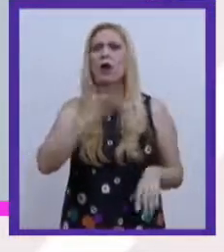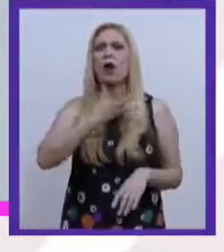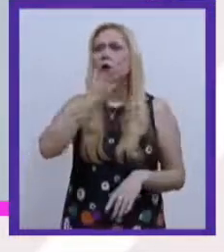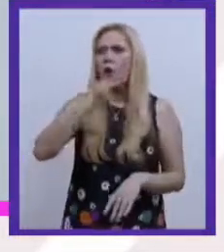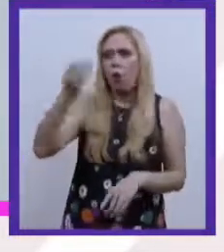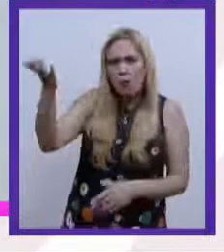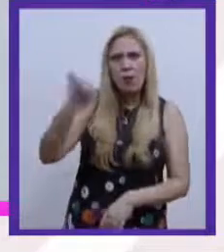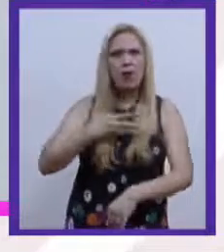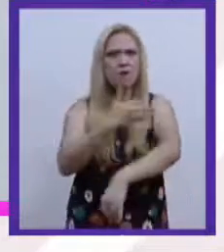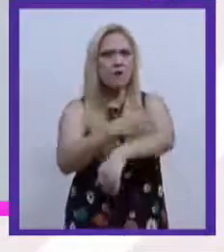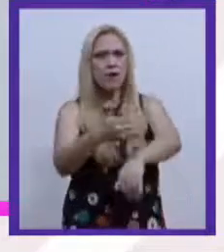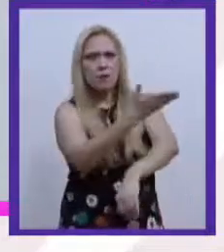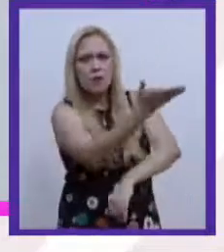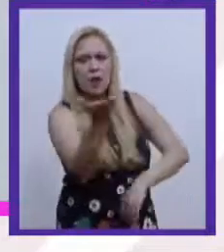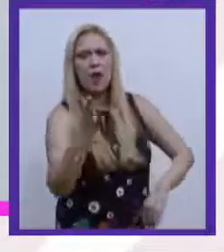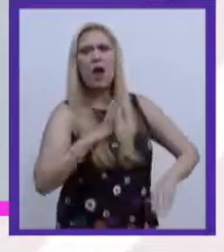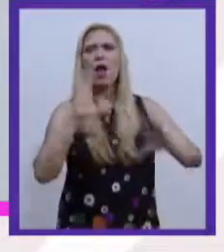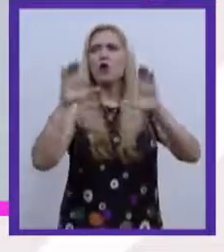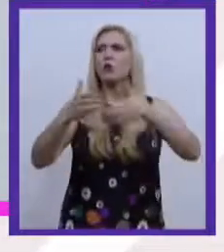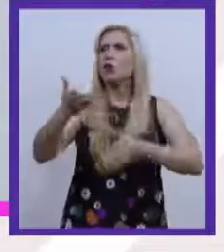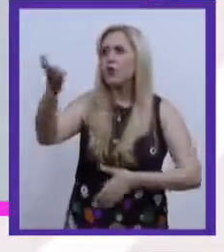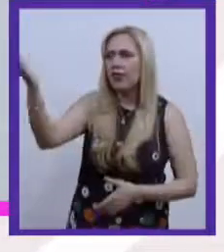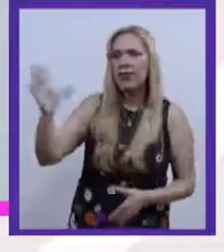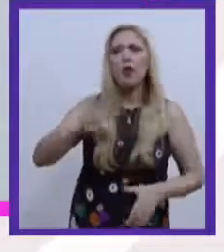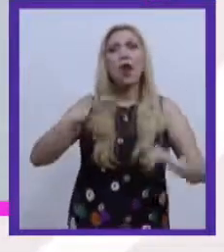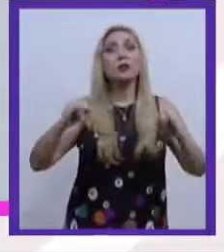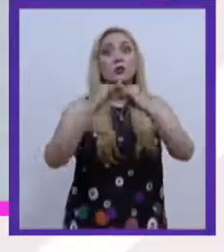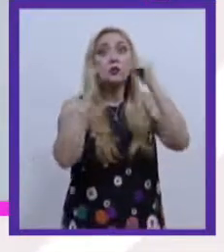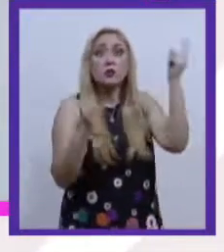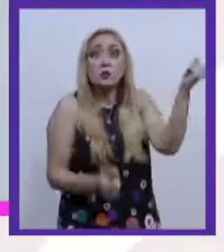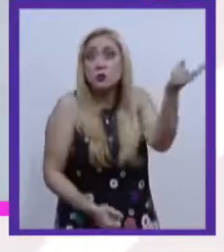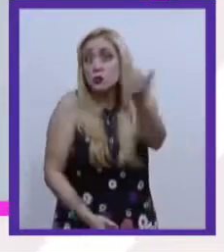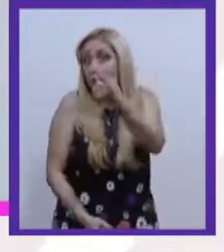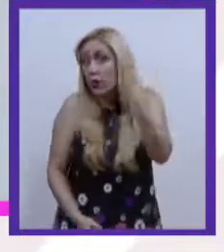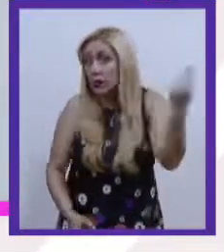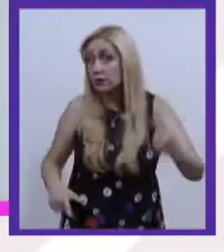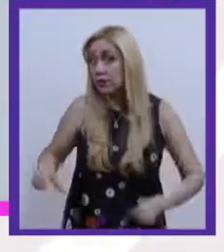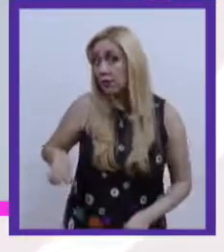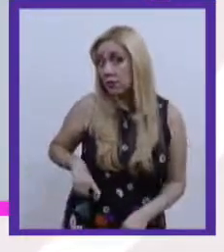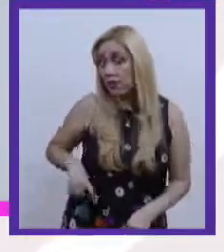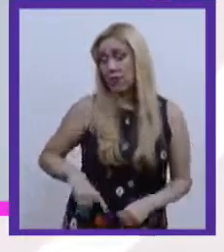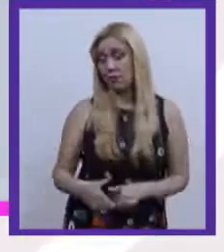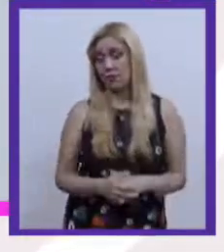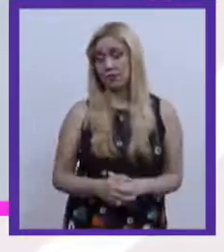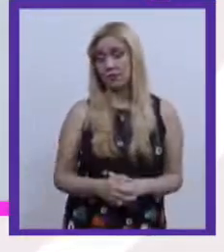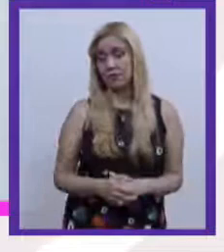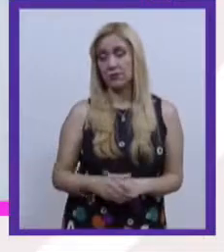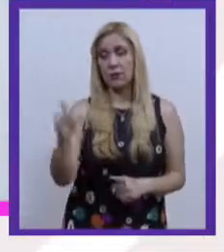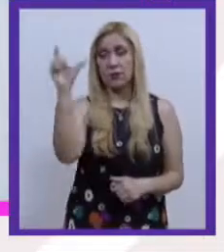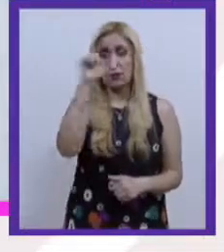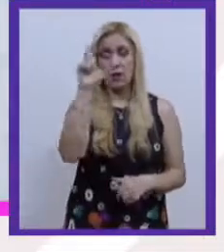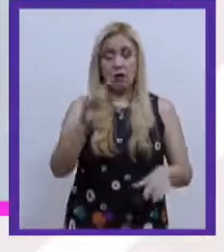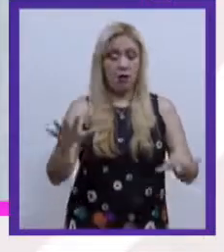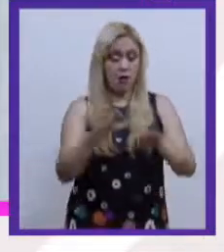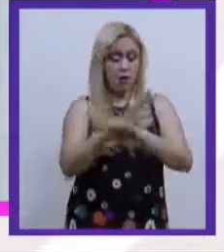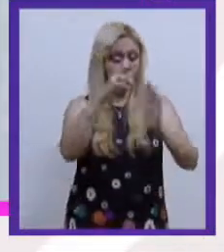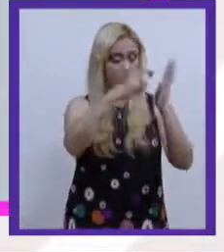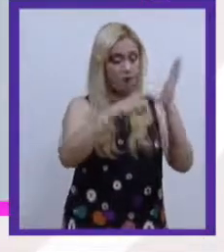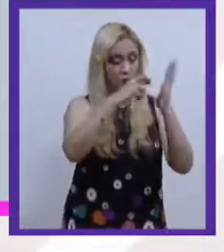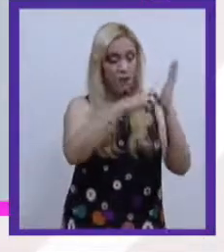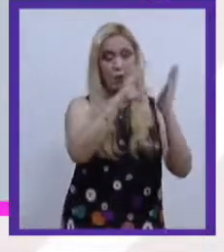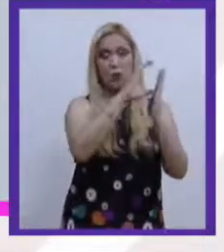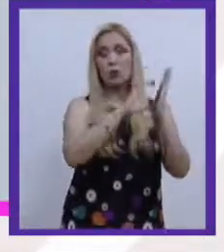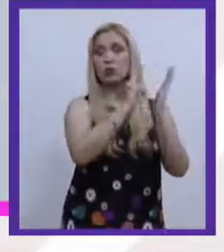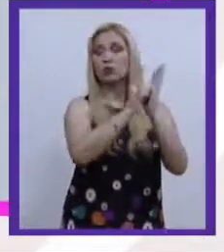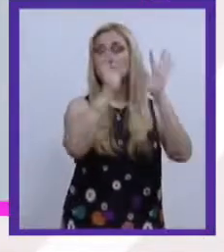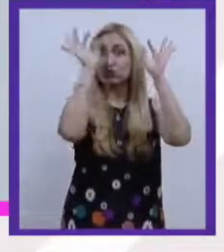están las comunidades y están todas las instituciones del Estado mexicano. Entonces, cuando esta reforma constitucional sea